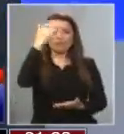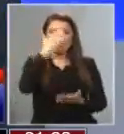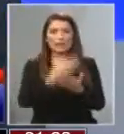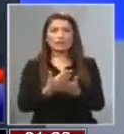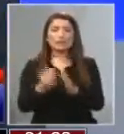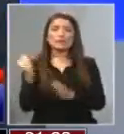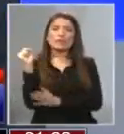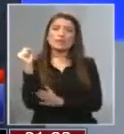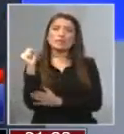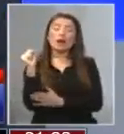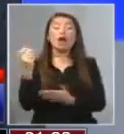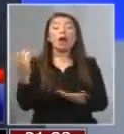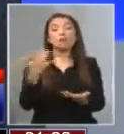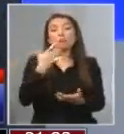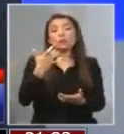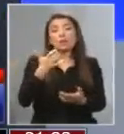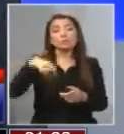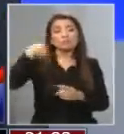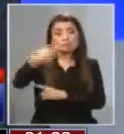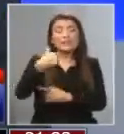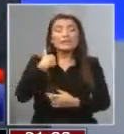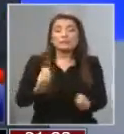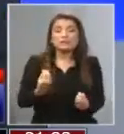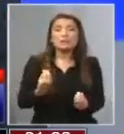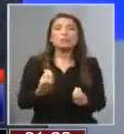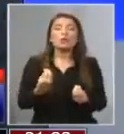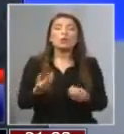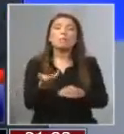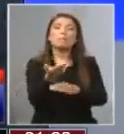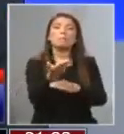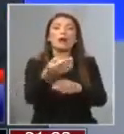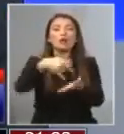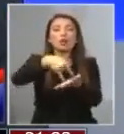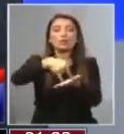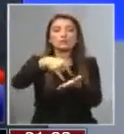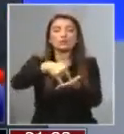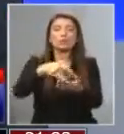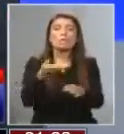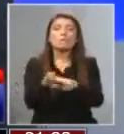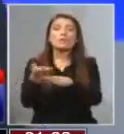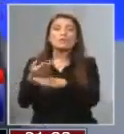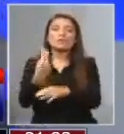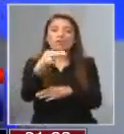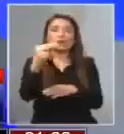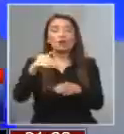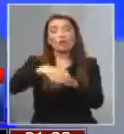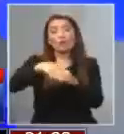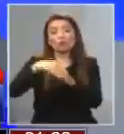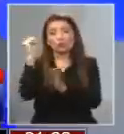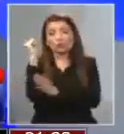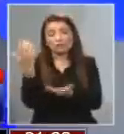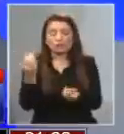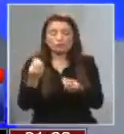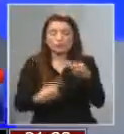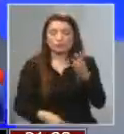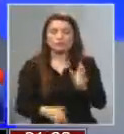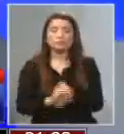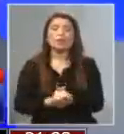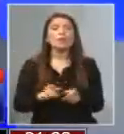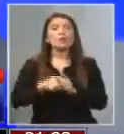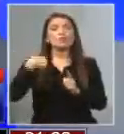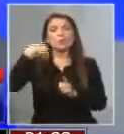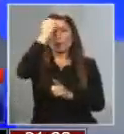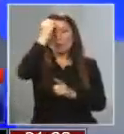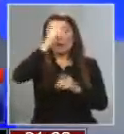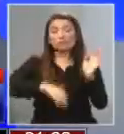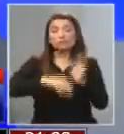va a ser ir al Congreso y pedir sus votos. Entonces... Claro, porque necesita algún... Sí, en fin. Pero a mí lo que más me preocupa de los anuncios que he escuchado yo,